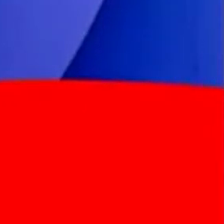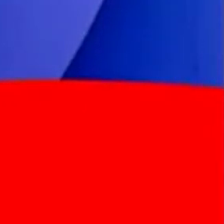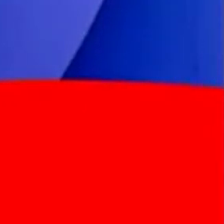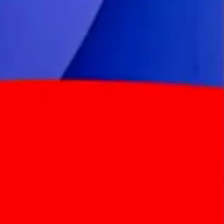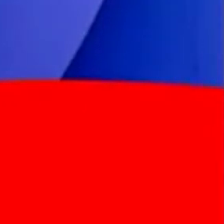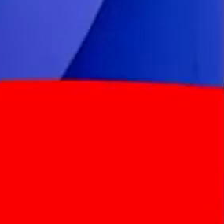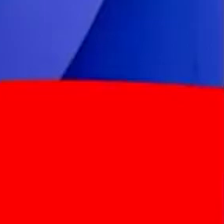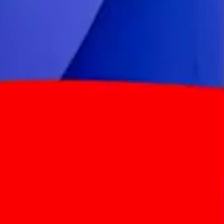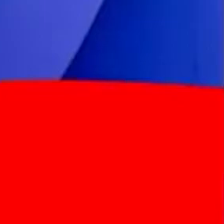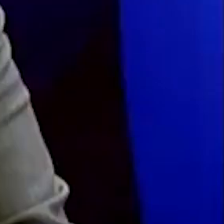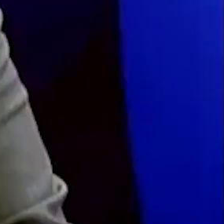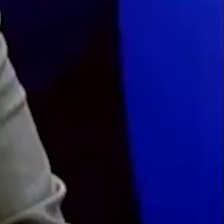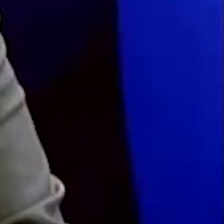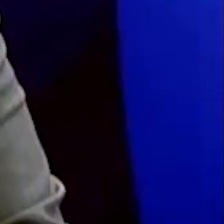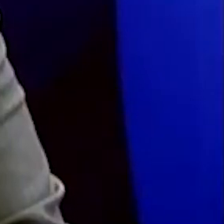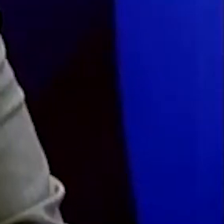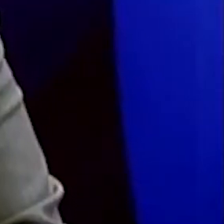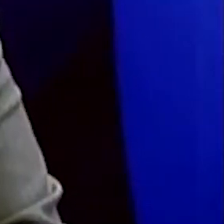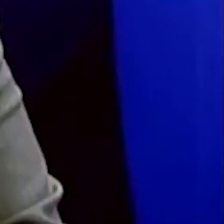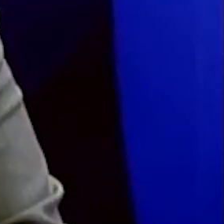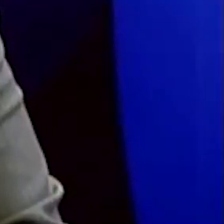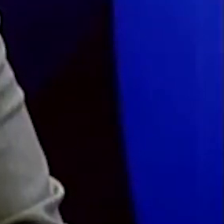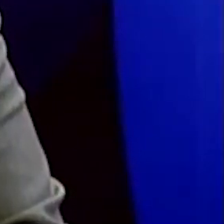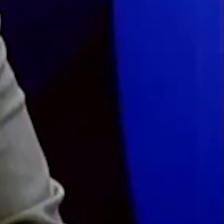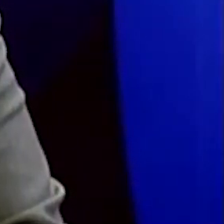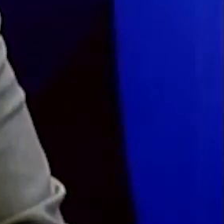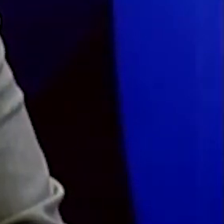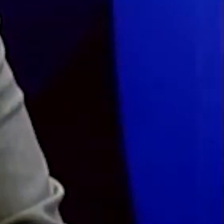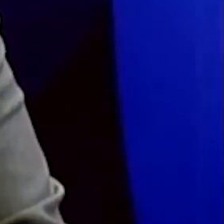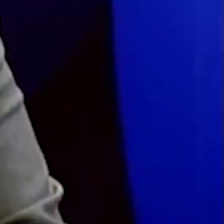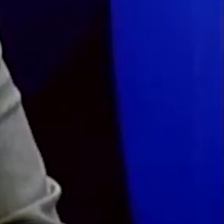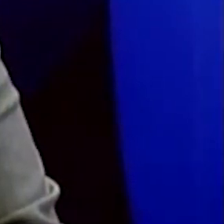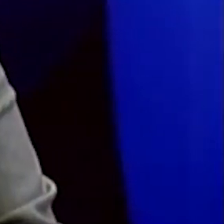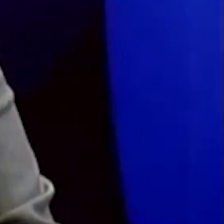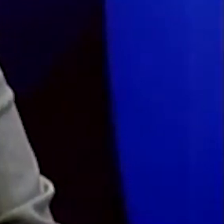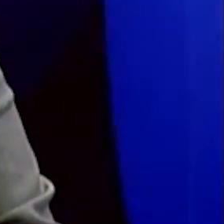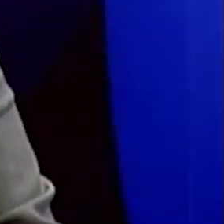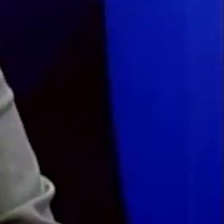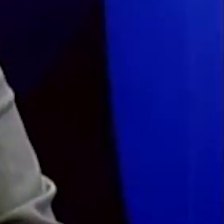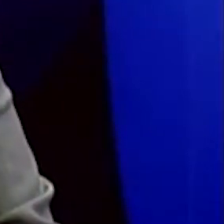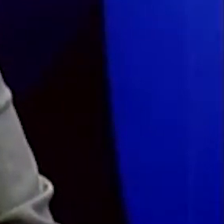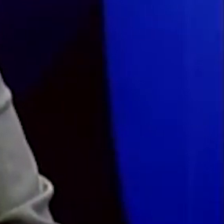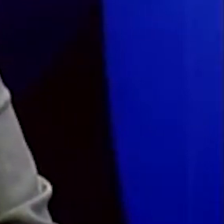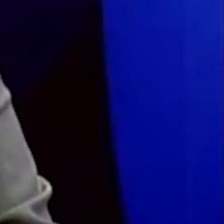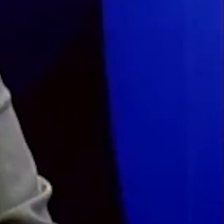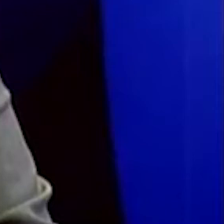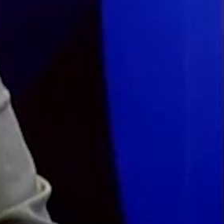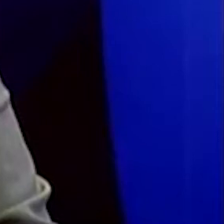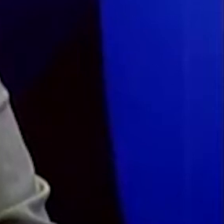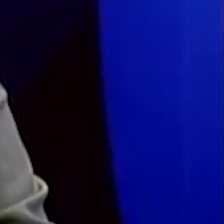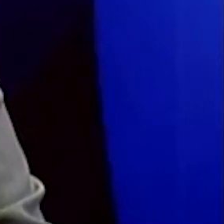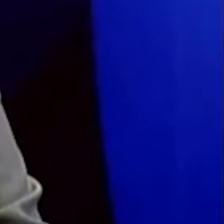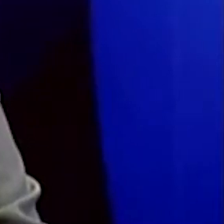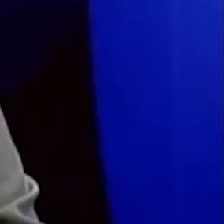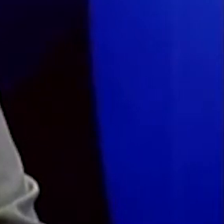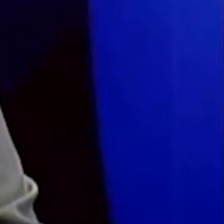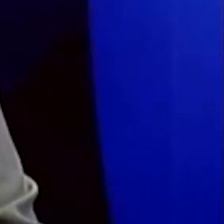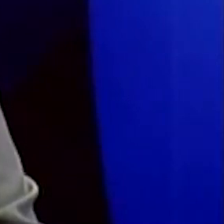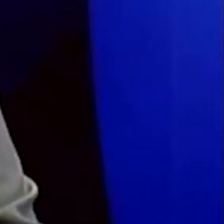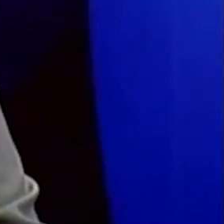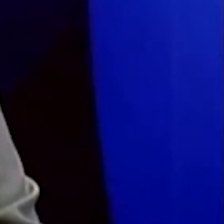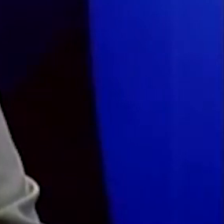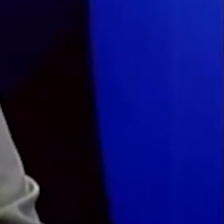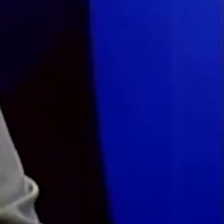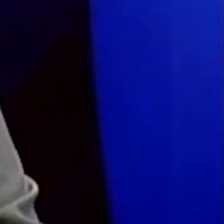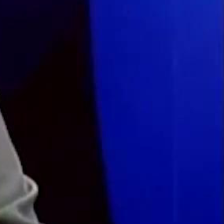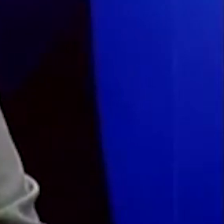voto informado. Tenemos 2 ventanas abiertas para que participen con su opinión durante este debate en el Facebook